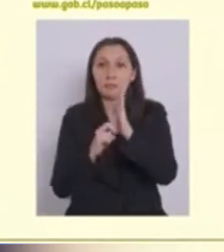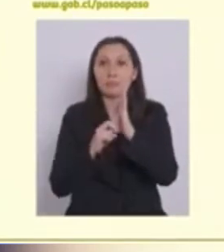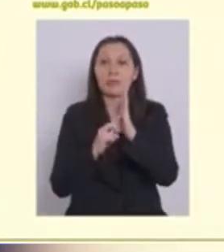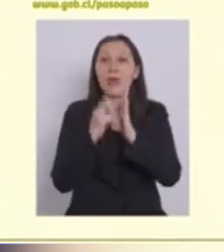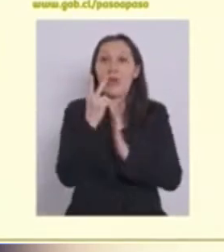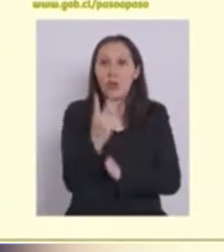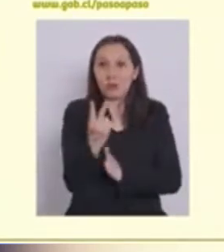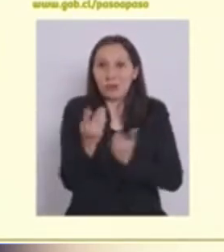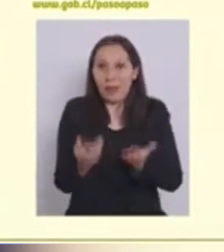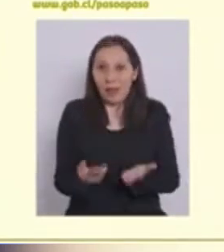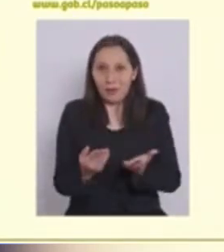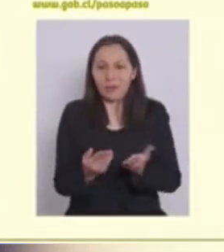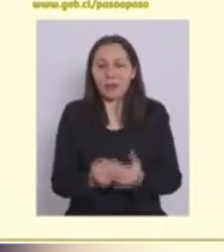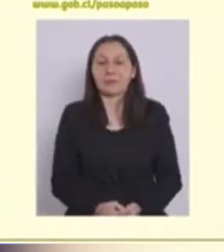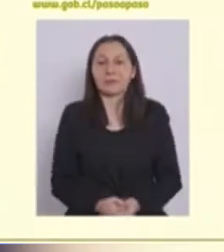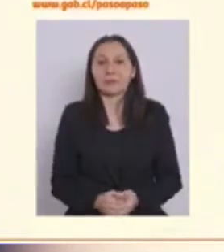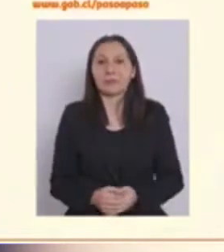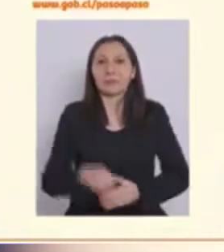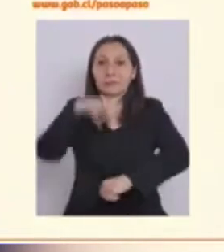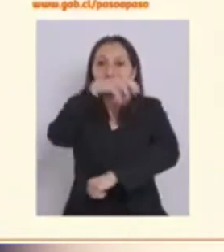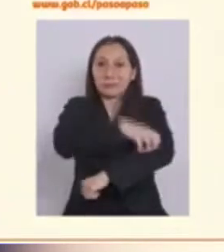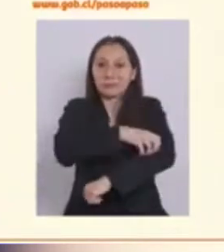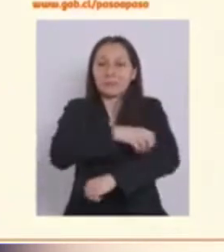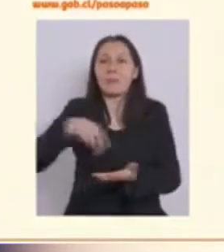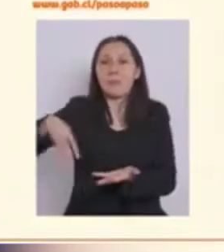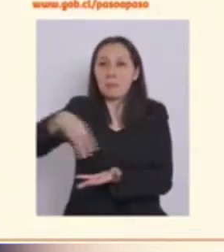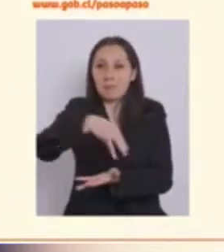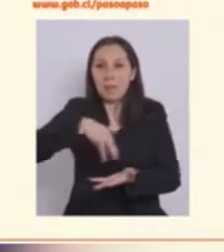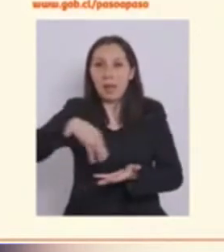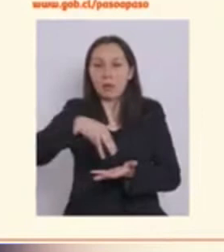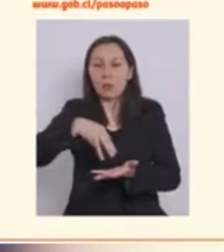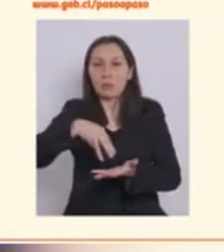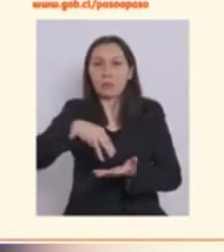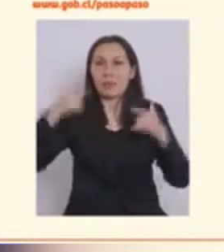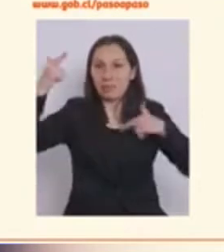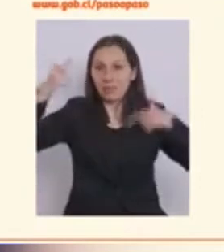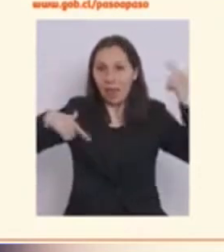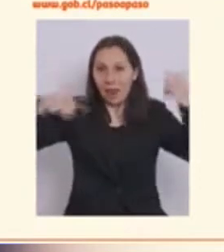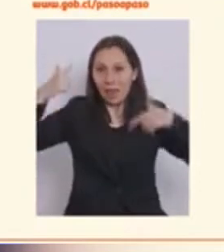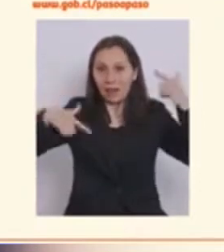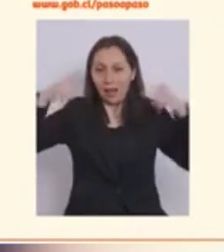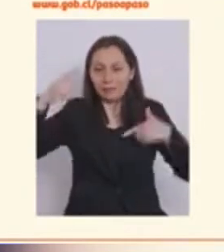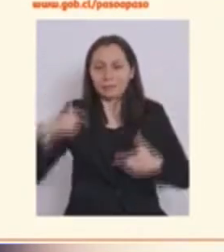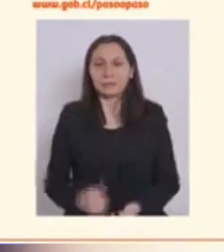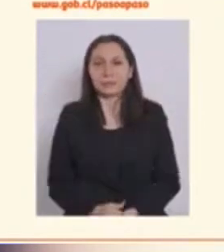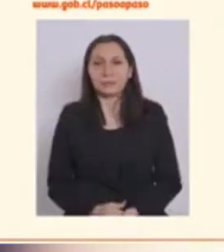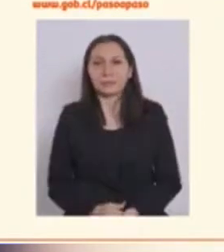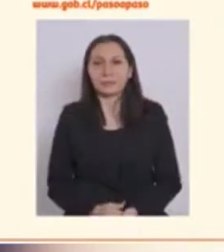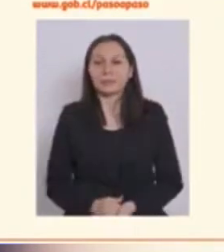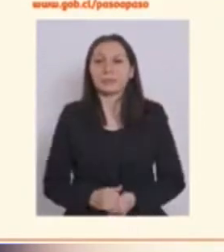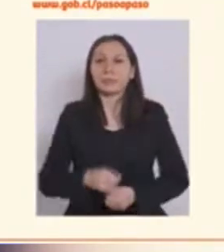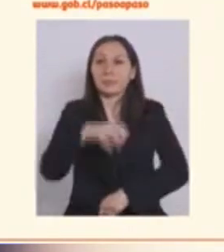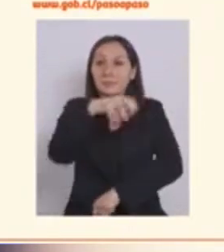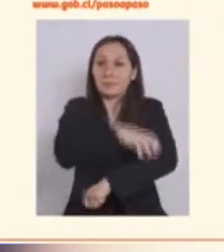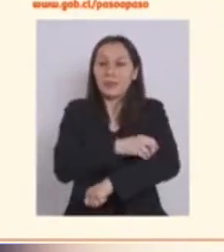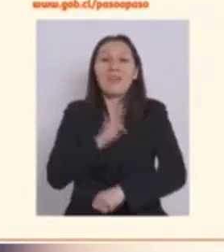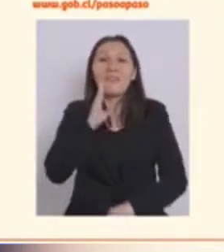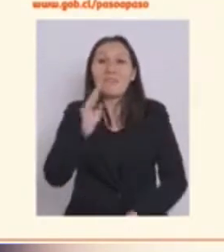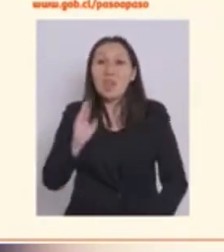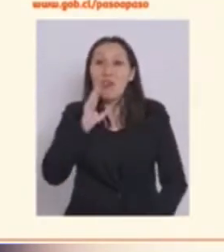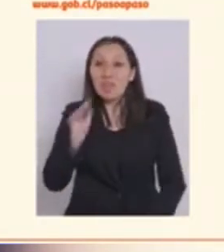Avanzan de cuarentena a transición. En la región del Maule, la comuna de